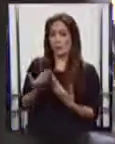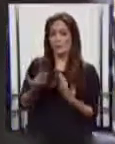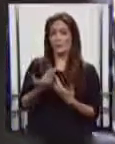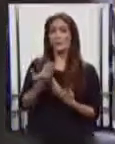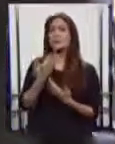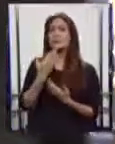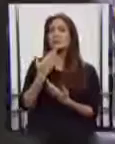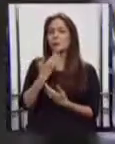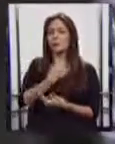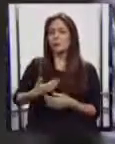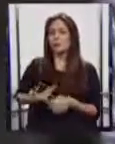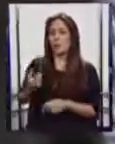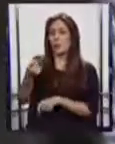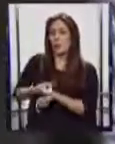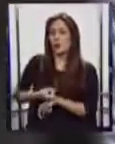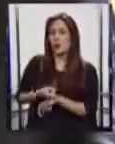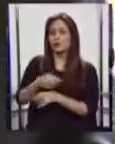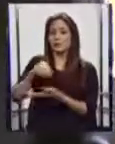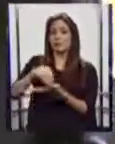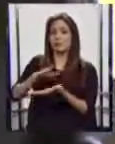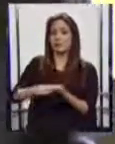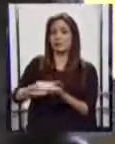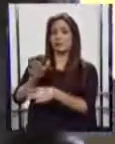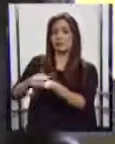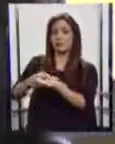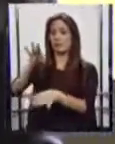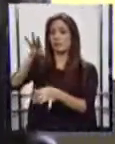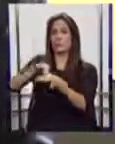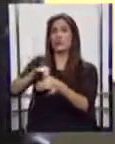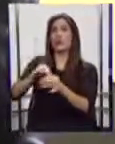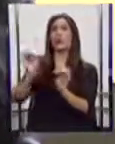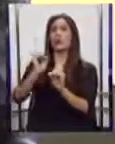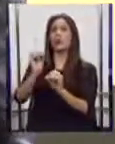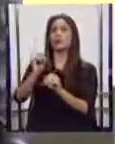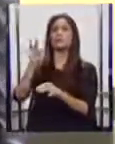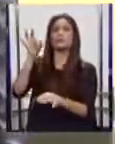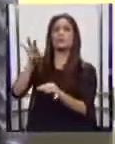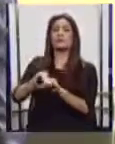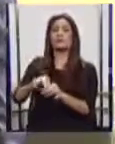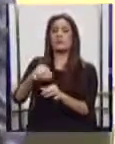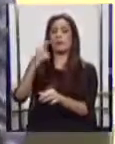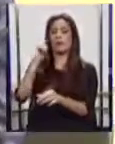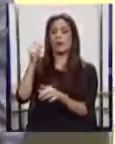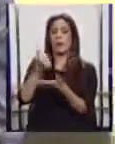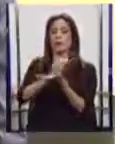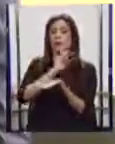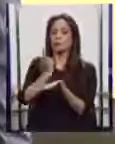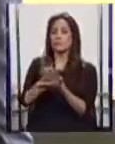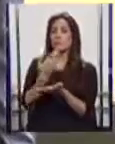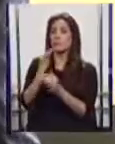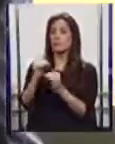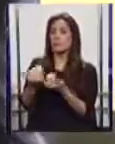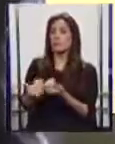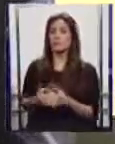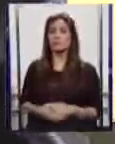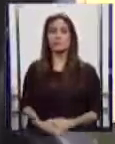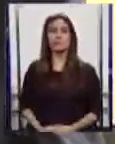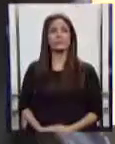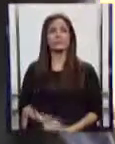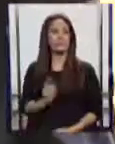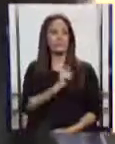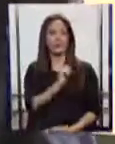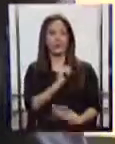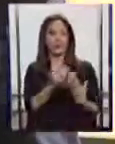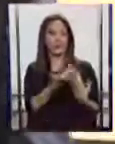del presidente de la República simplemente un decreto y convocar elecciones o convocar una consulta para la instalación de una asamblea constituyente. Bueno, no es tan fácil